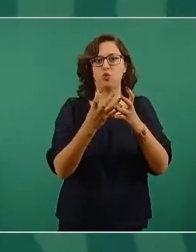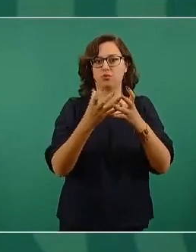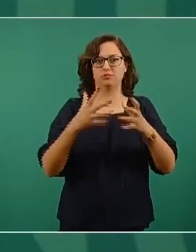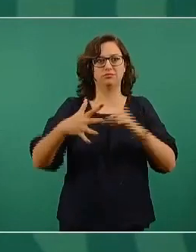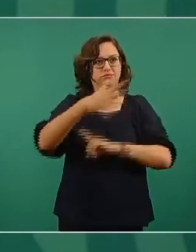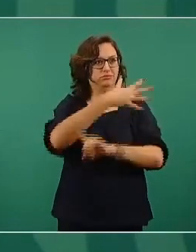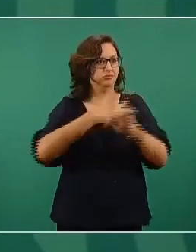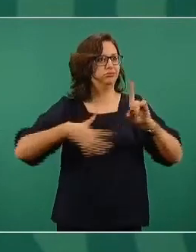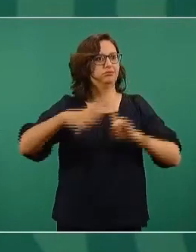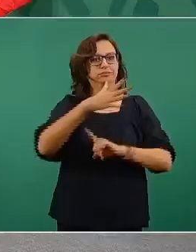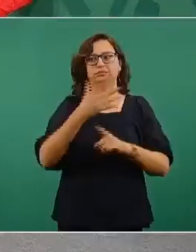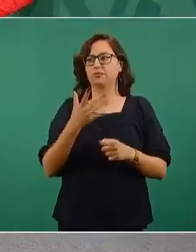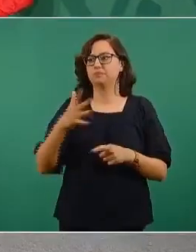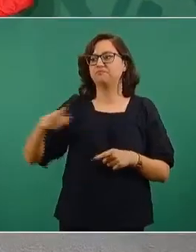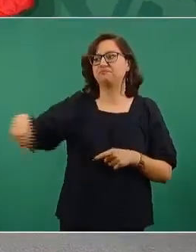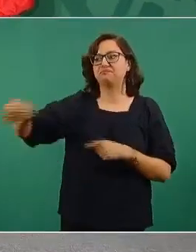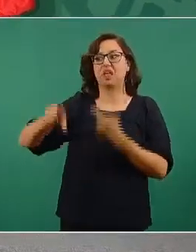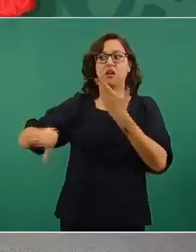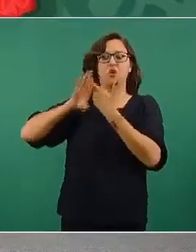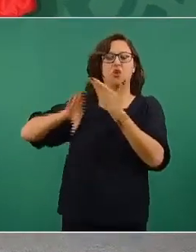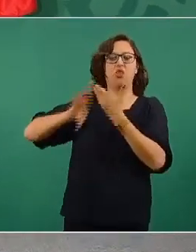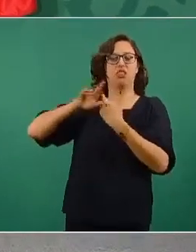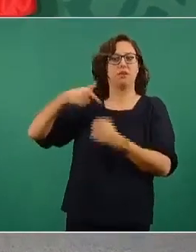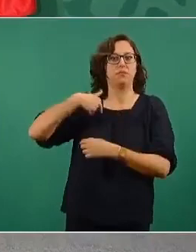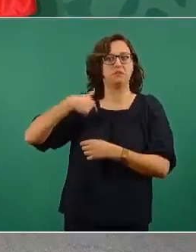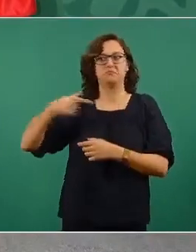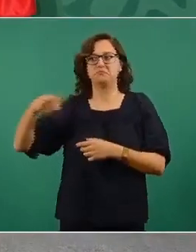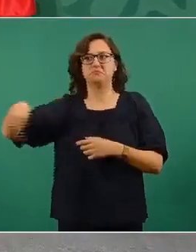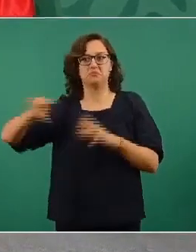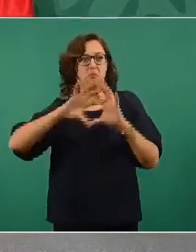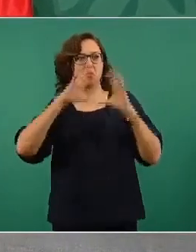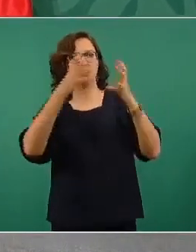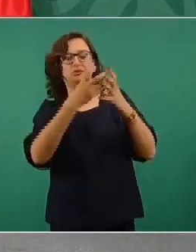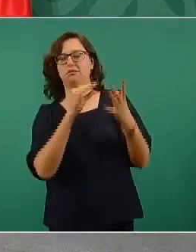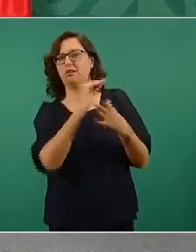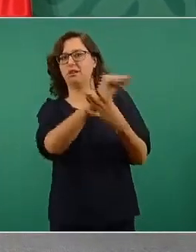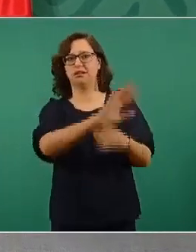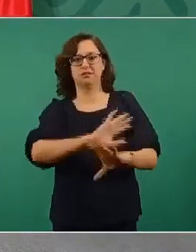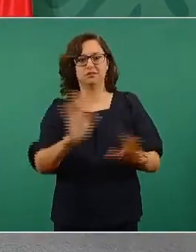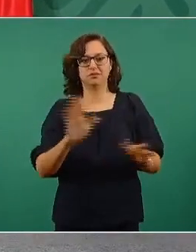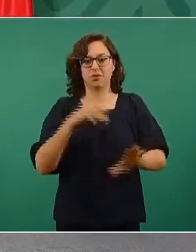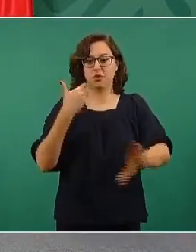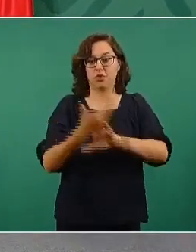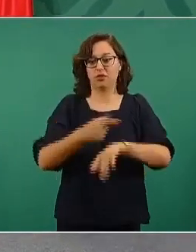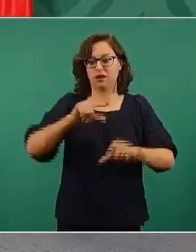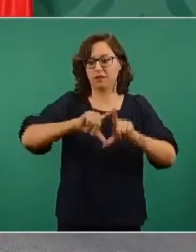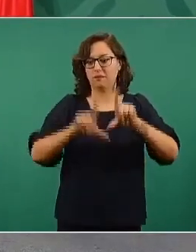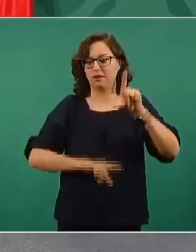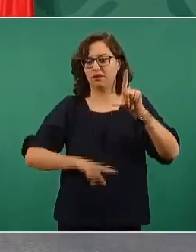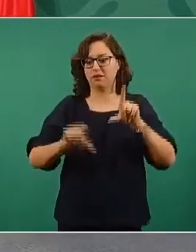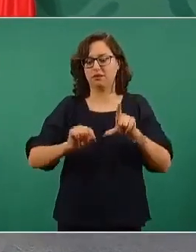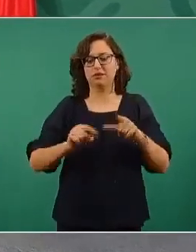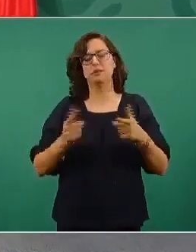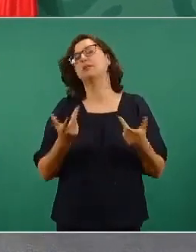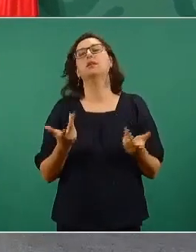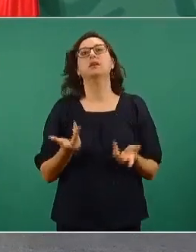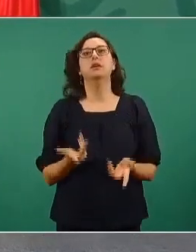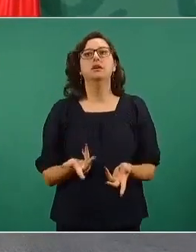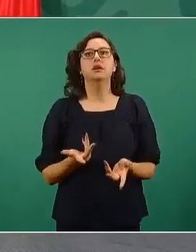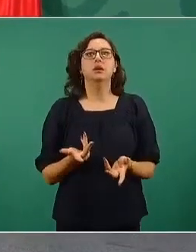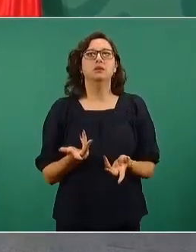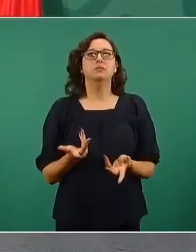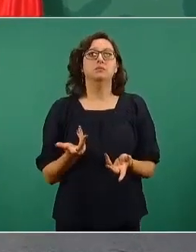ven lo que pasa en el mundo, además que no han podido, porque si de